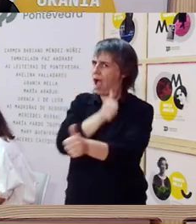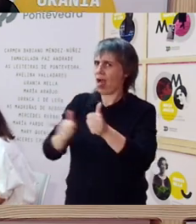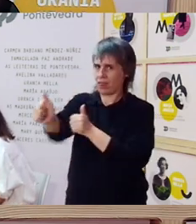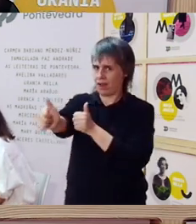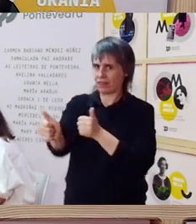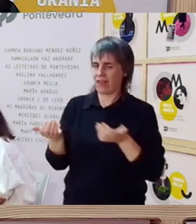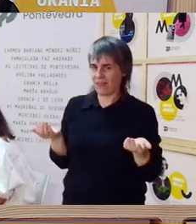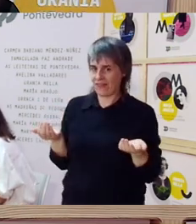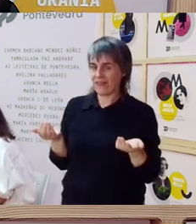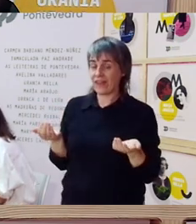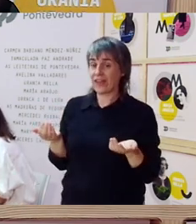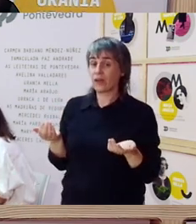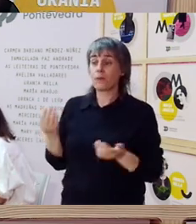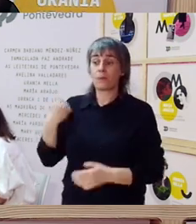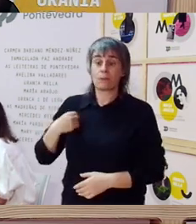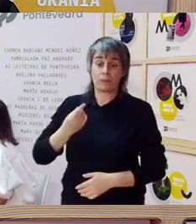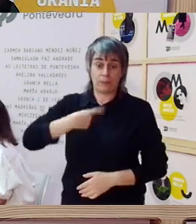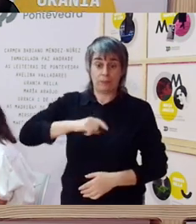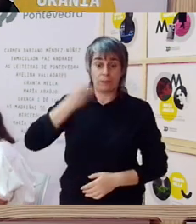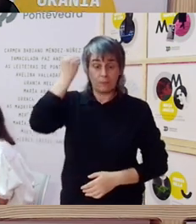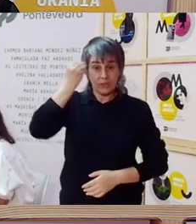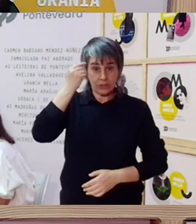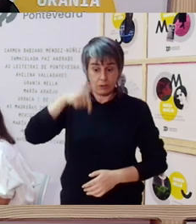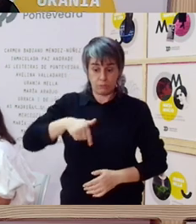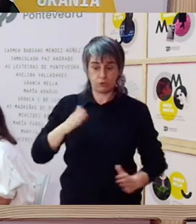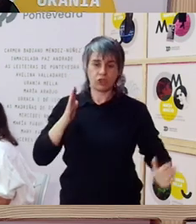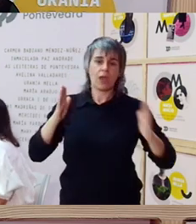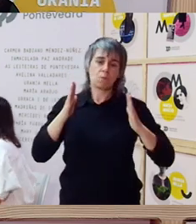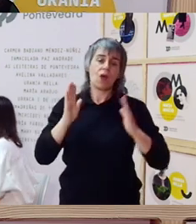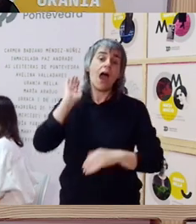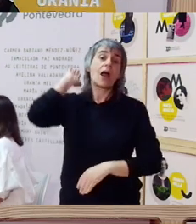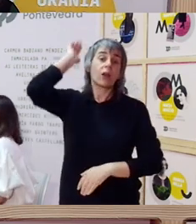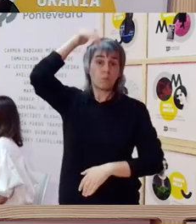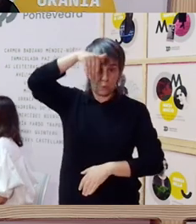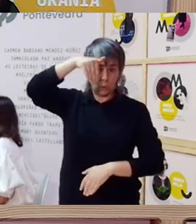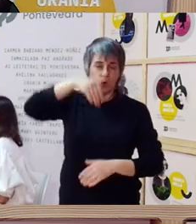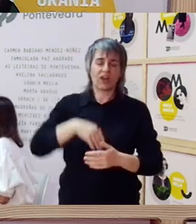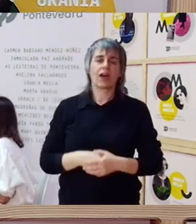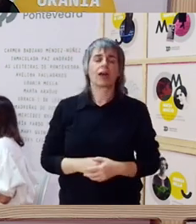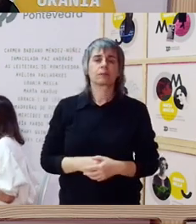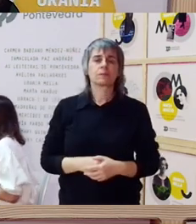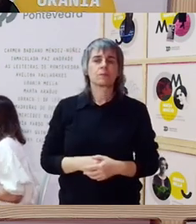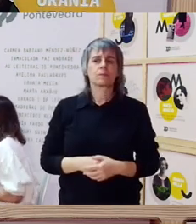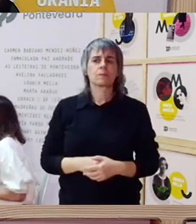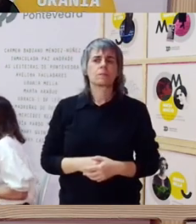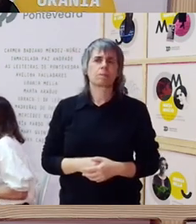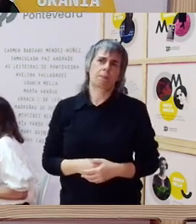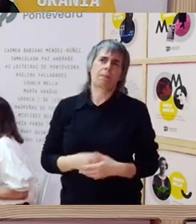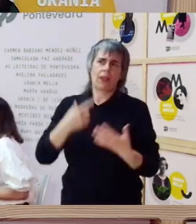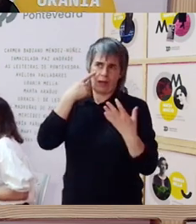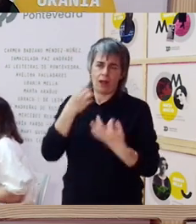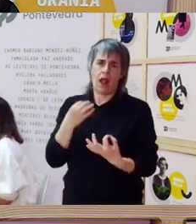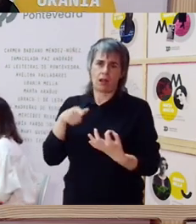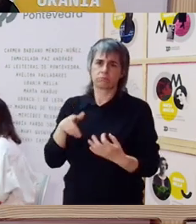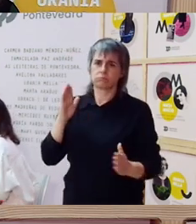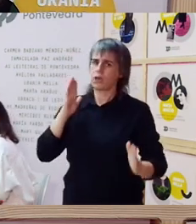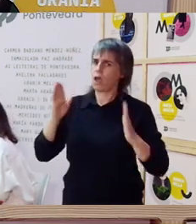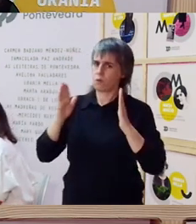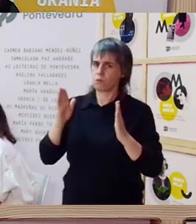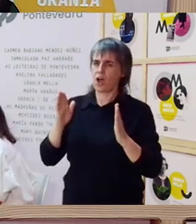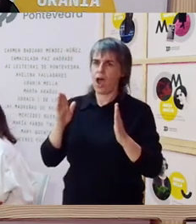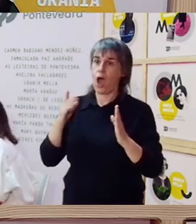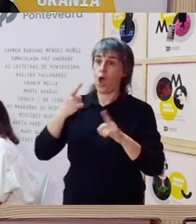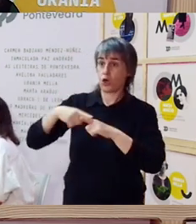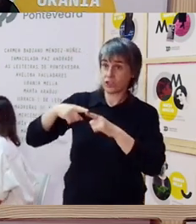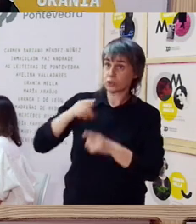bueno, pensamos neste período da República e realmente foi un período no que pasaron cousas